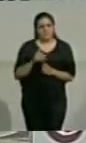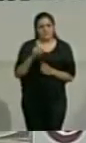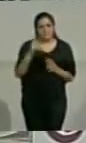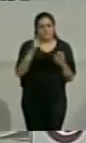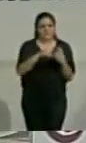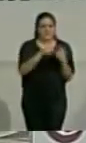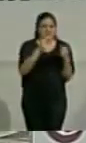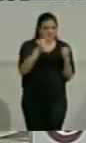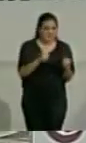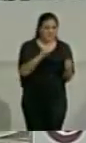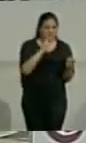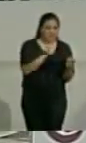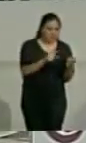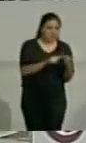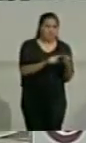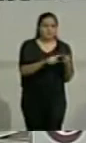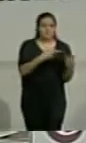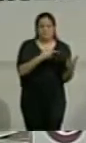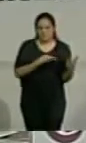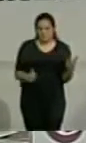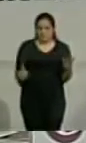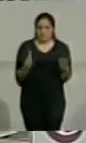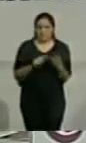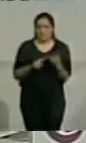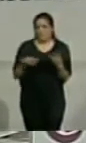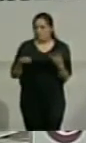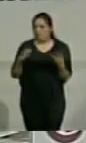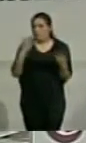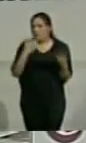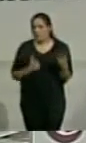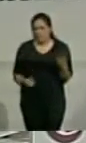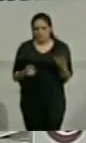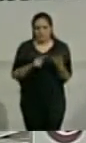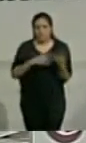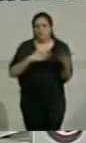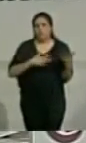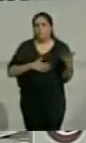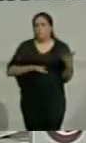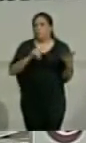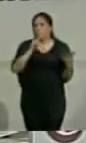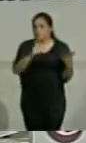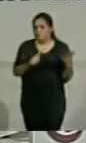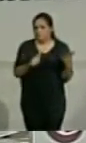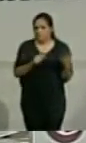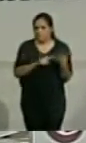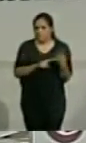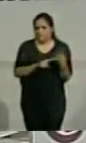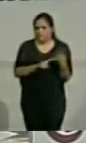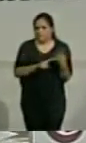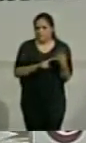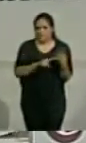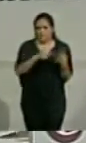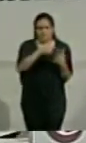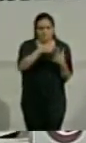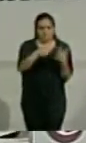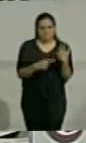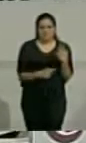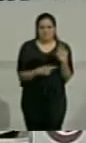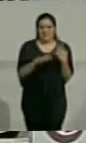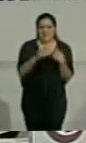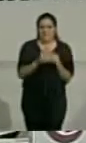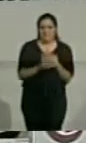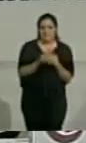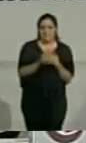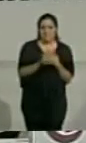Inseguridad, pobreza, desempleo, injusticia, cuales jinetes del